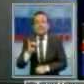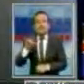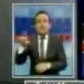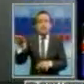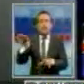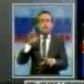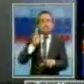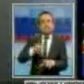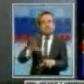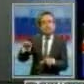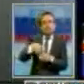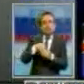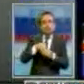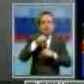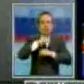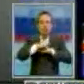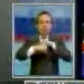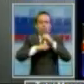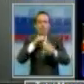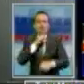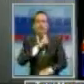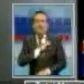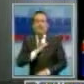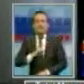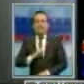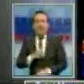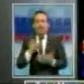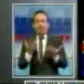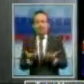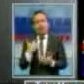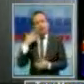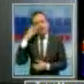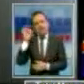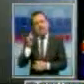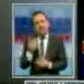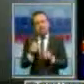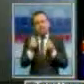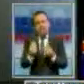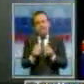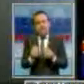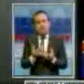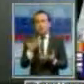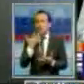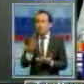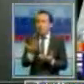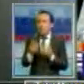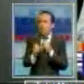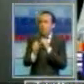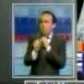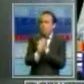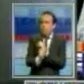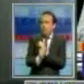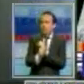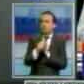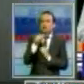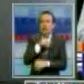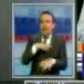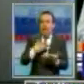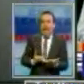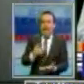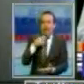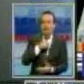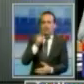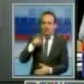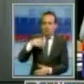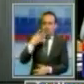ser parte o no de la estructura del Estado. Que pero está bien, es legítimo. Pablo Salaquet, ¿cómo se hace oposición desde la vereda donde van a estar ustedes